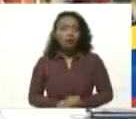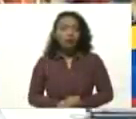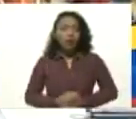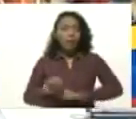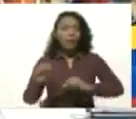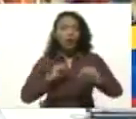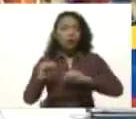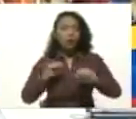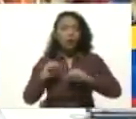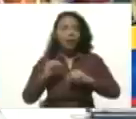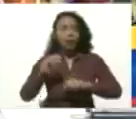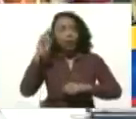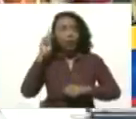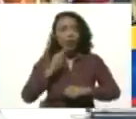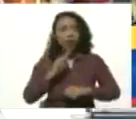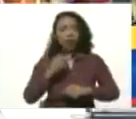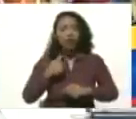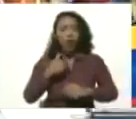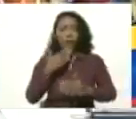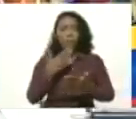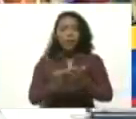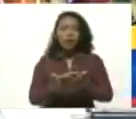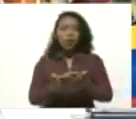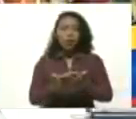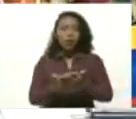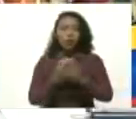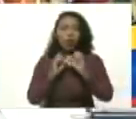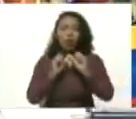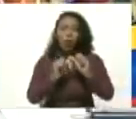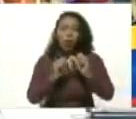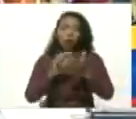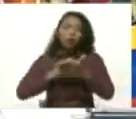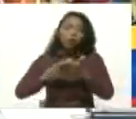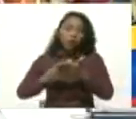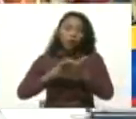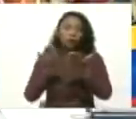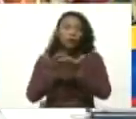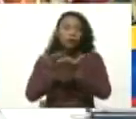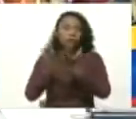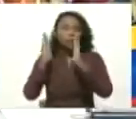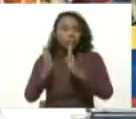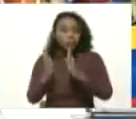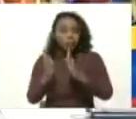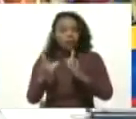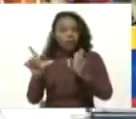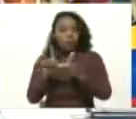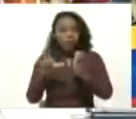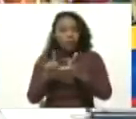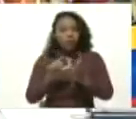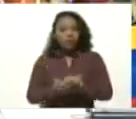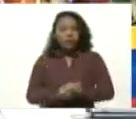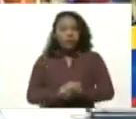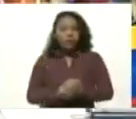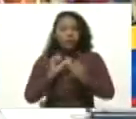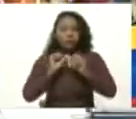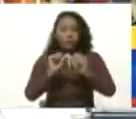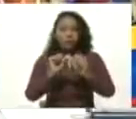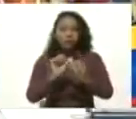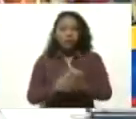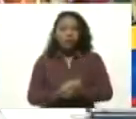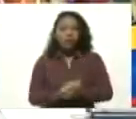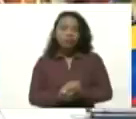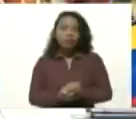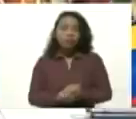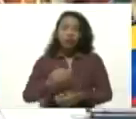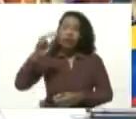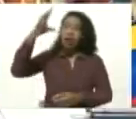Movimiento bolivariano, le pido que sigamos recuperando las escuelas y los liceos. Sigando. Una